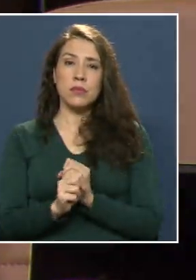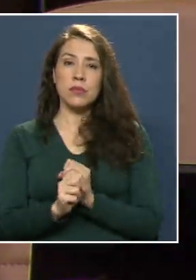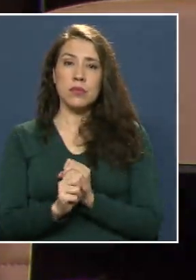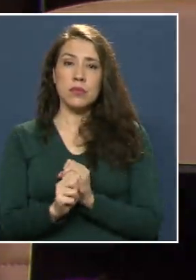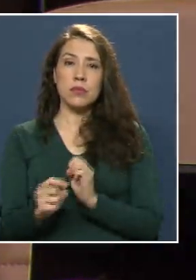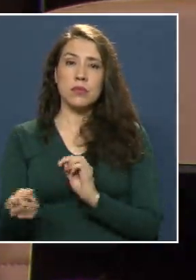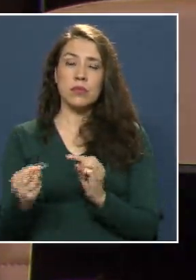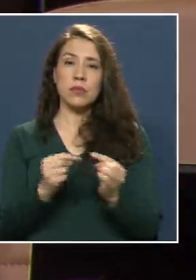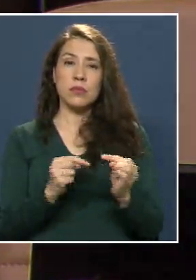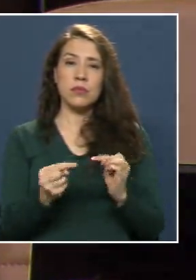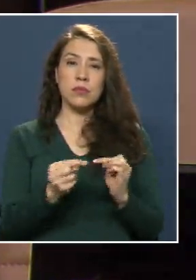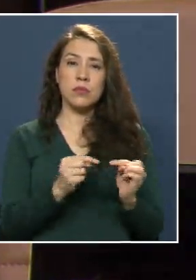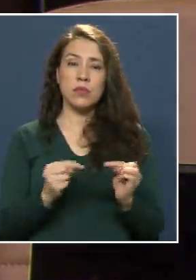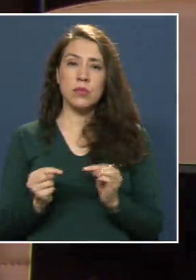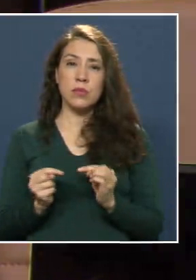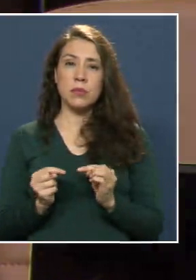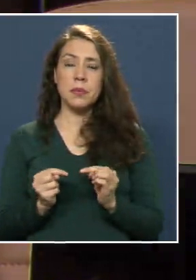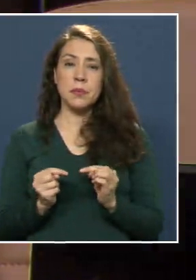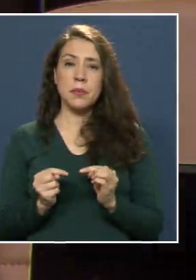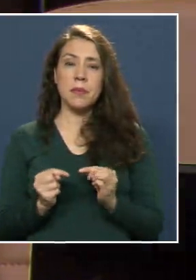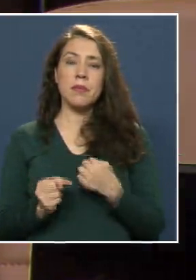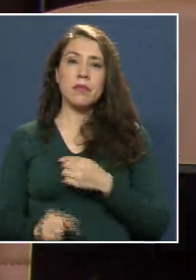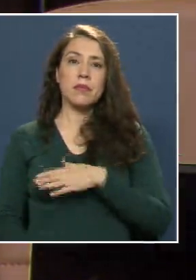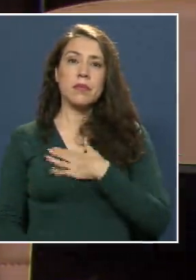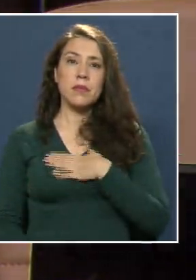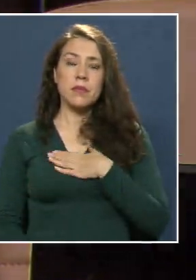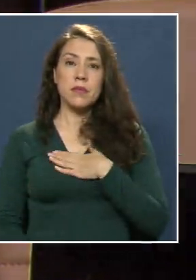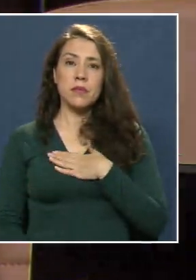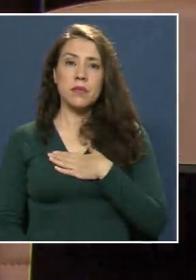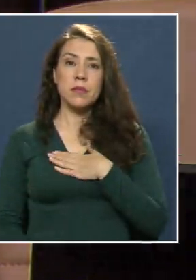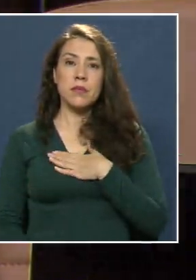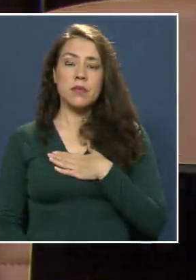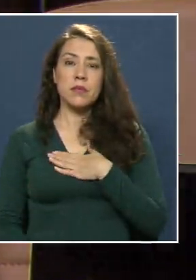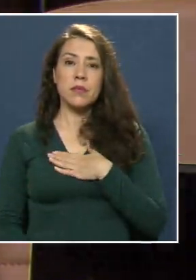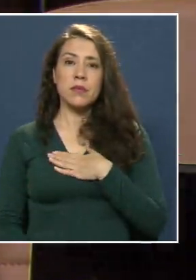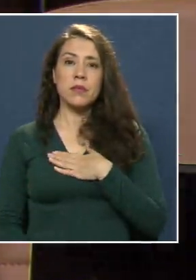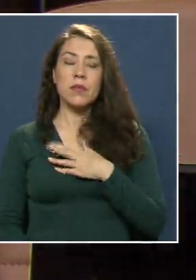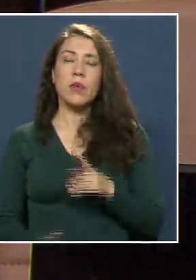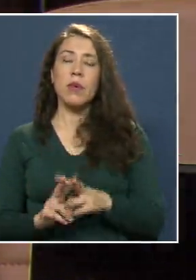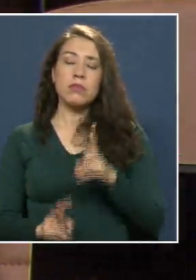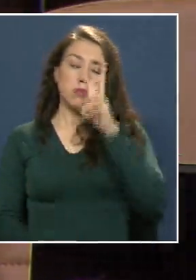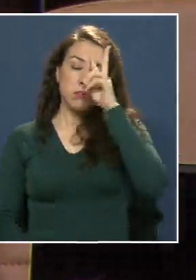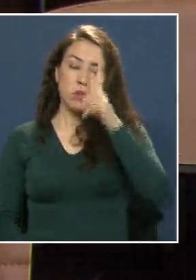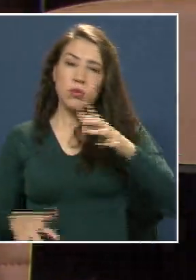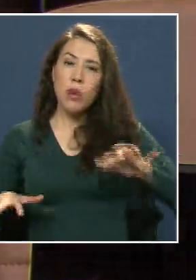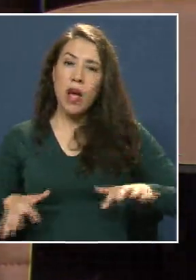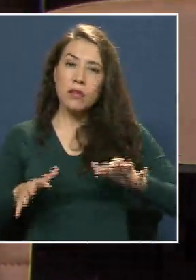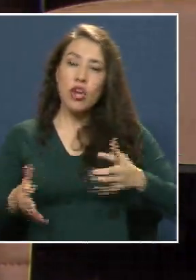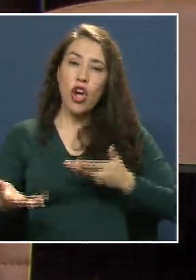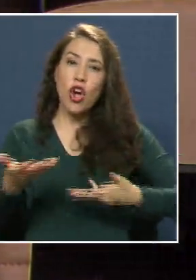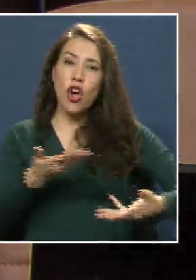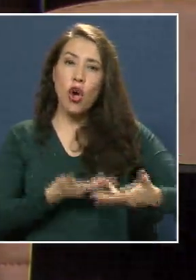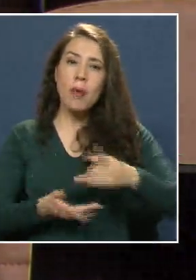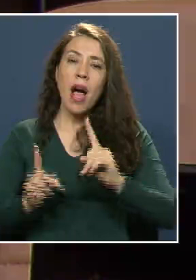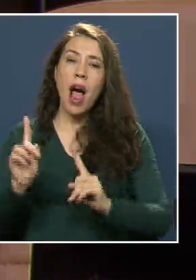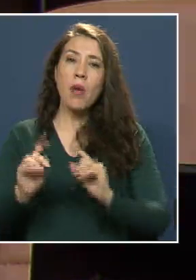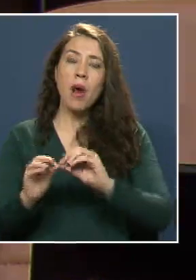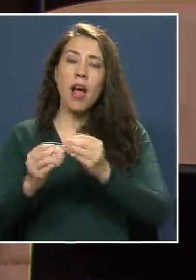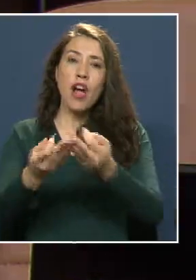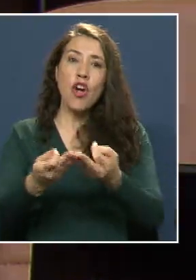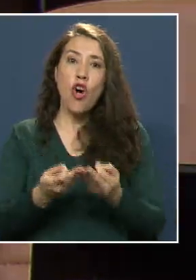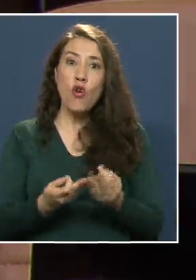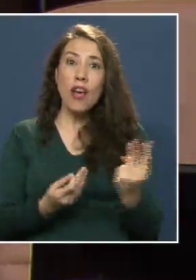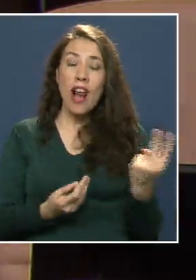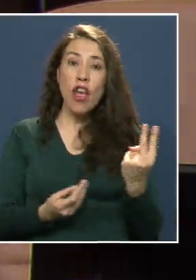10 años de discusión, y me gustaría, en honor a ese esfuerzo que hicieron, compartir algunas de las conclusiones que nos